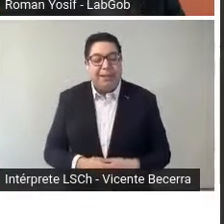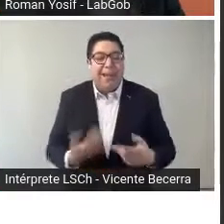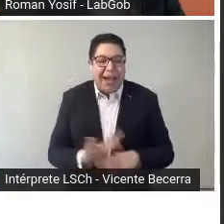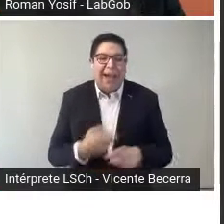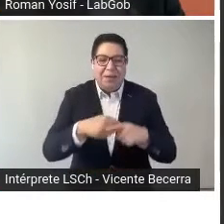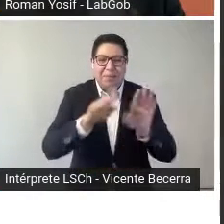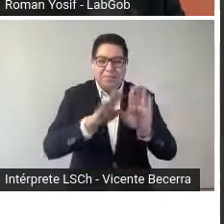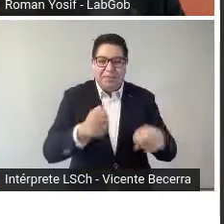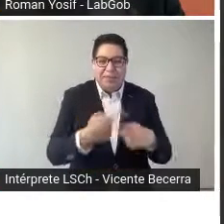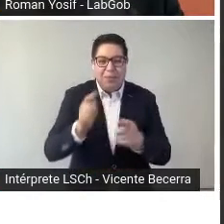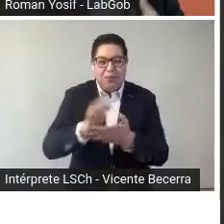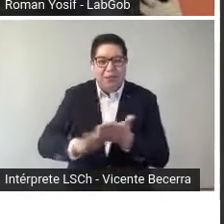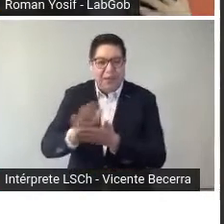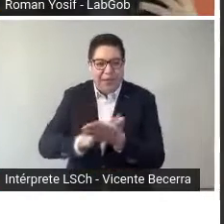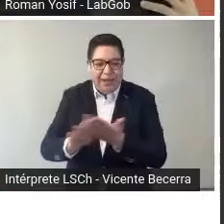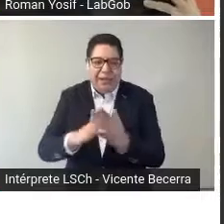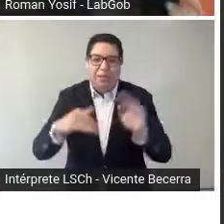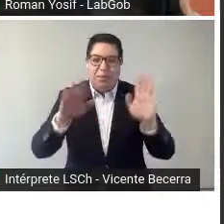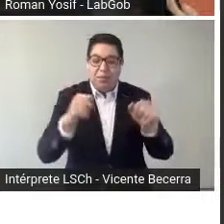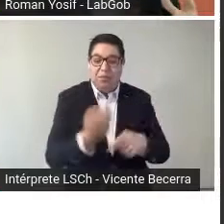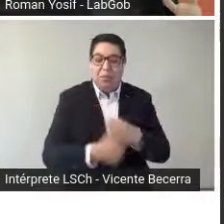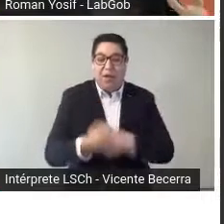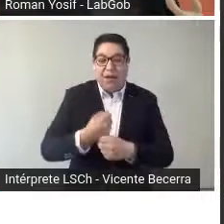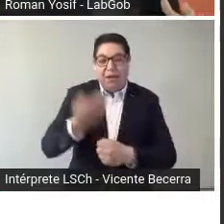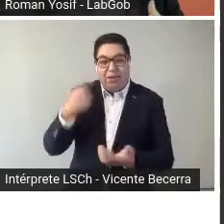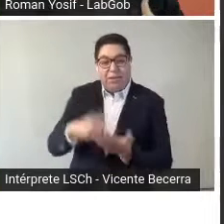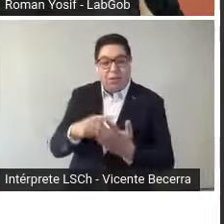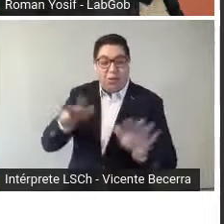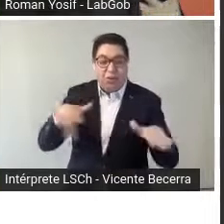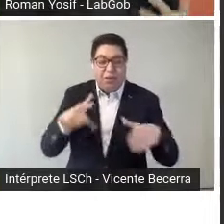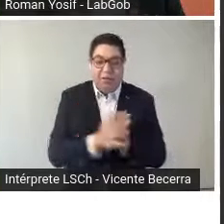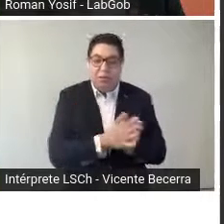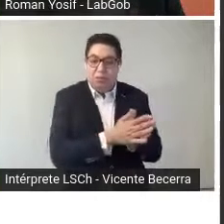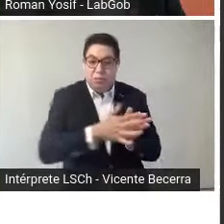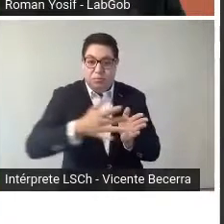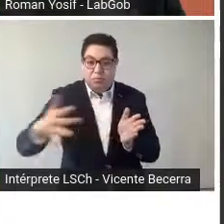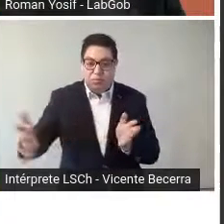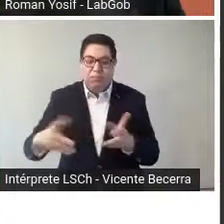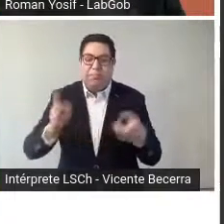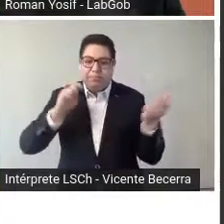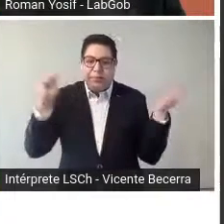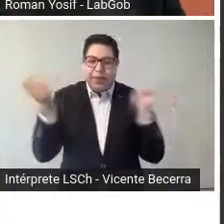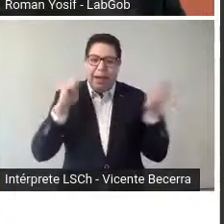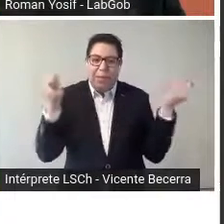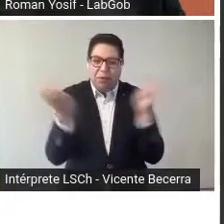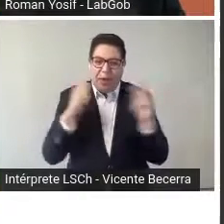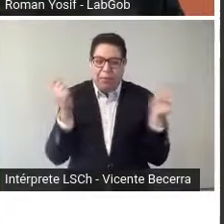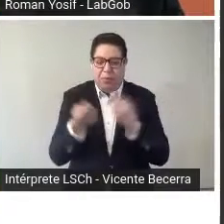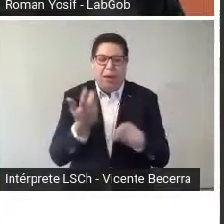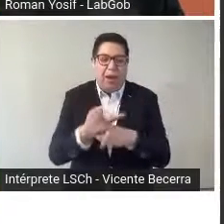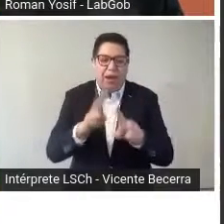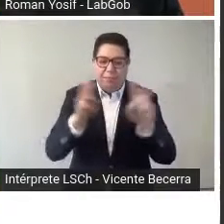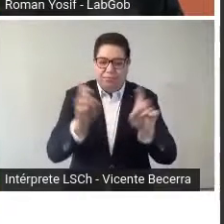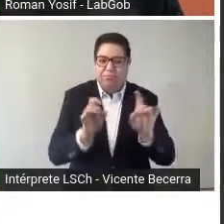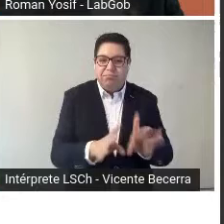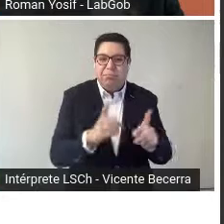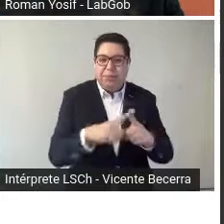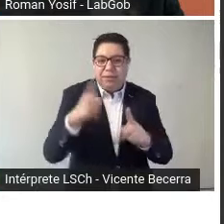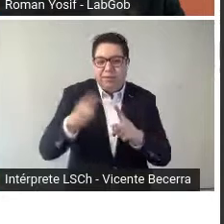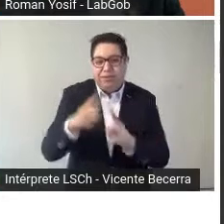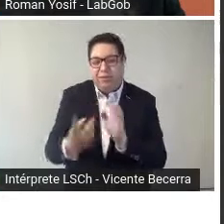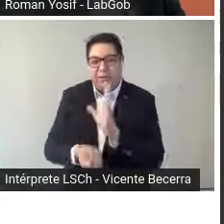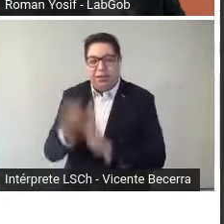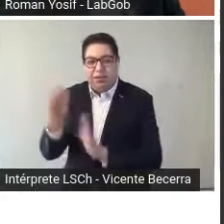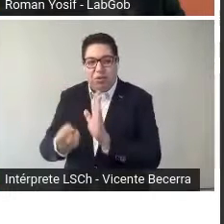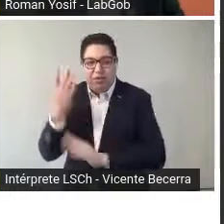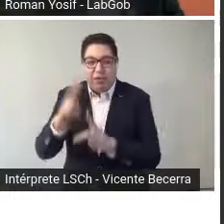muy potentes donde del 2018 a la fecha, con todo lo que han sido los cambios del modelo de innovación pública